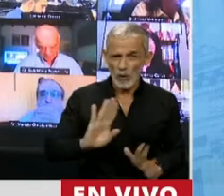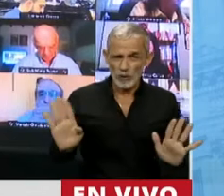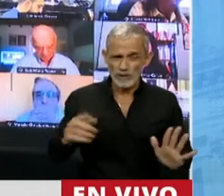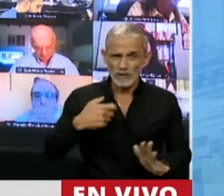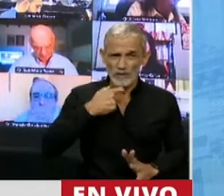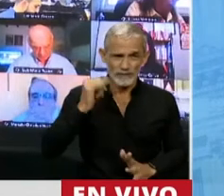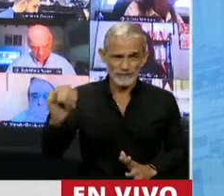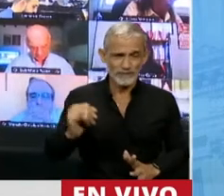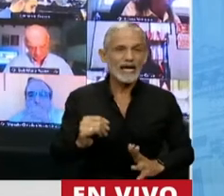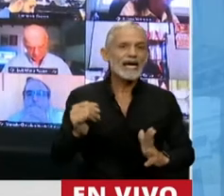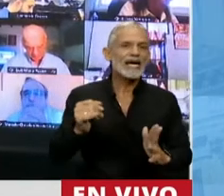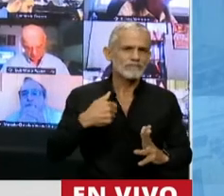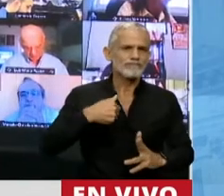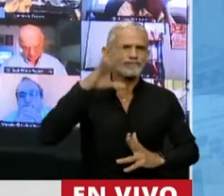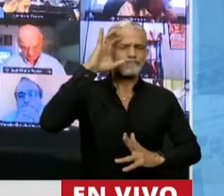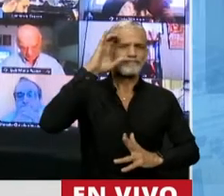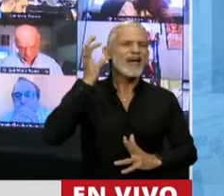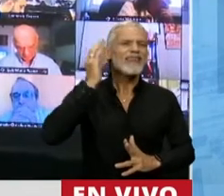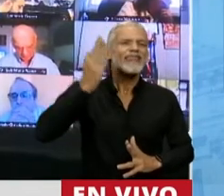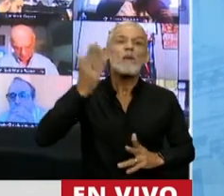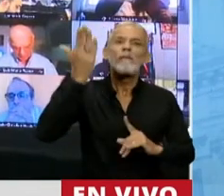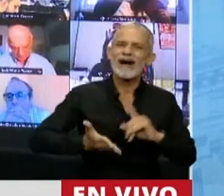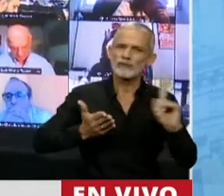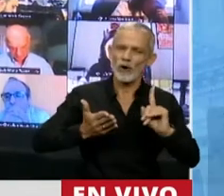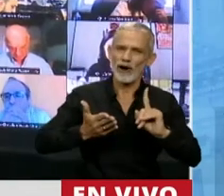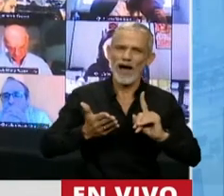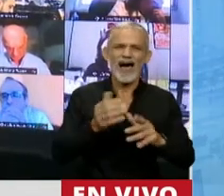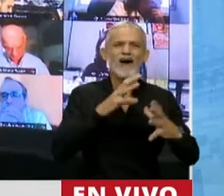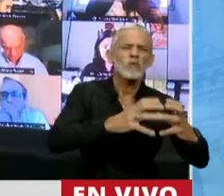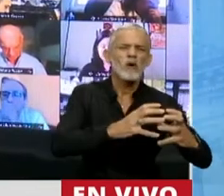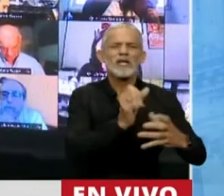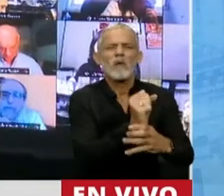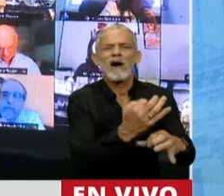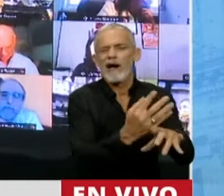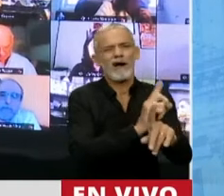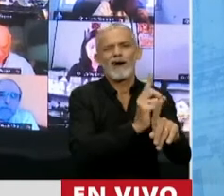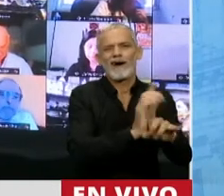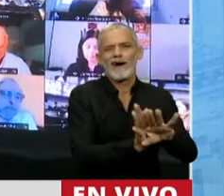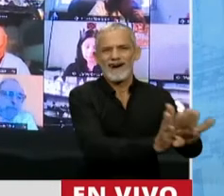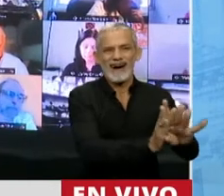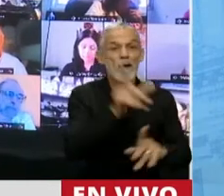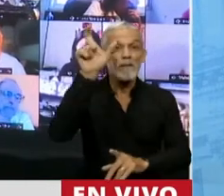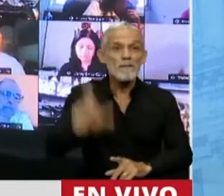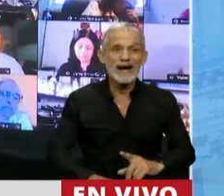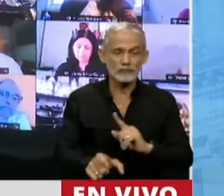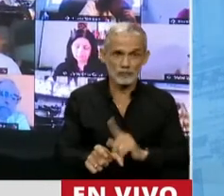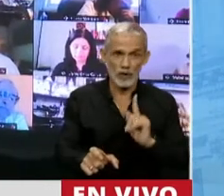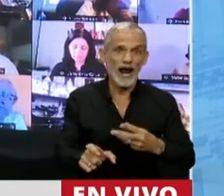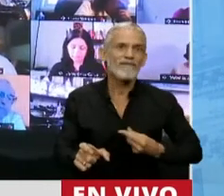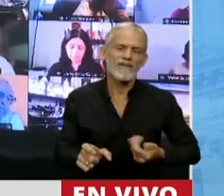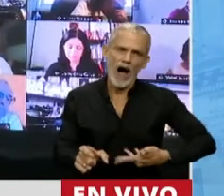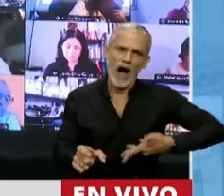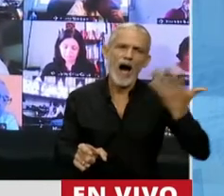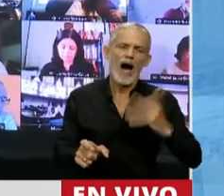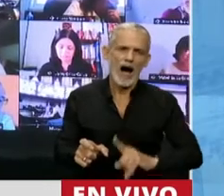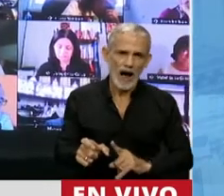presidente, acordarme del Diego humano, que para mí fue mejor que el Diego futbolista, mucho mejor. Los que lo conocimos y los